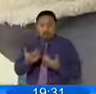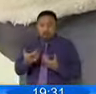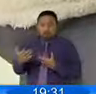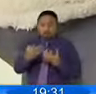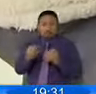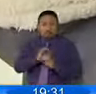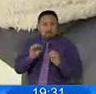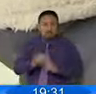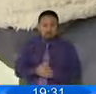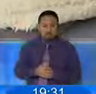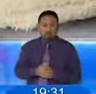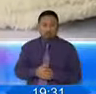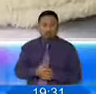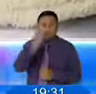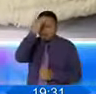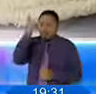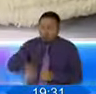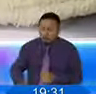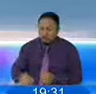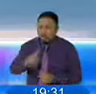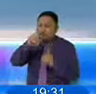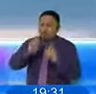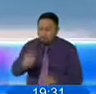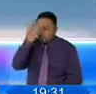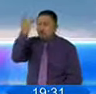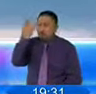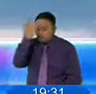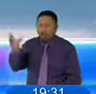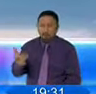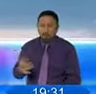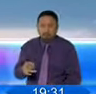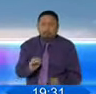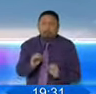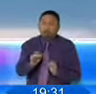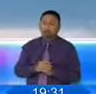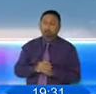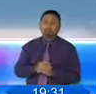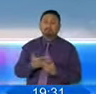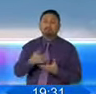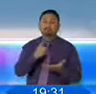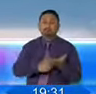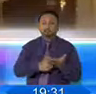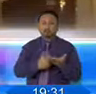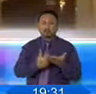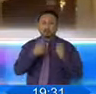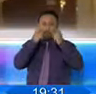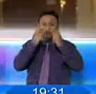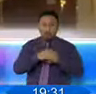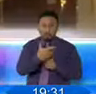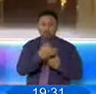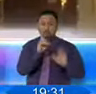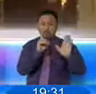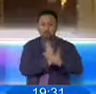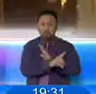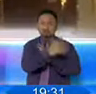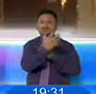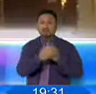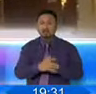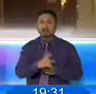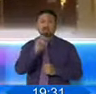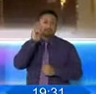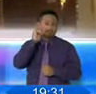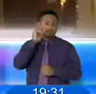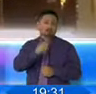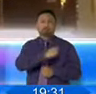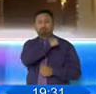ninguna explicación, y le decían que por qué se quería llevar a la niña. En la audiencia, fiscalía lo acusó del presunto delito de tentativa de secuestro.